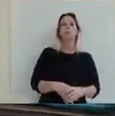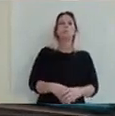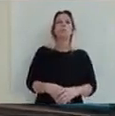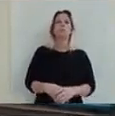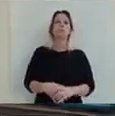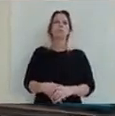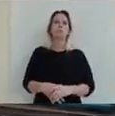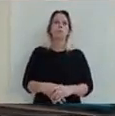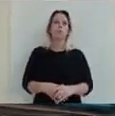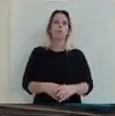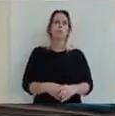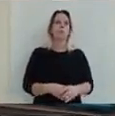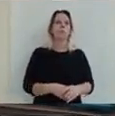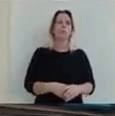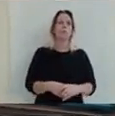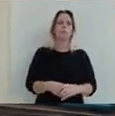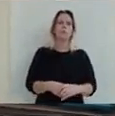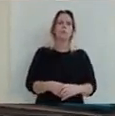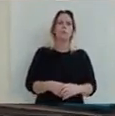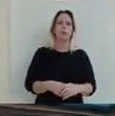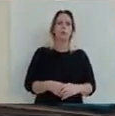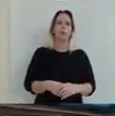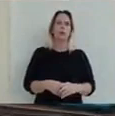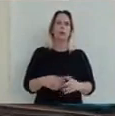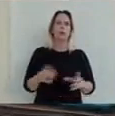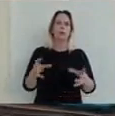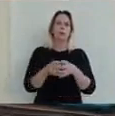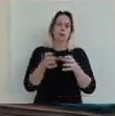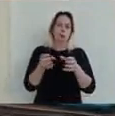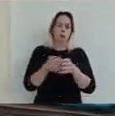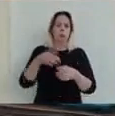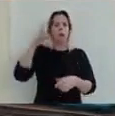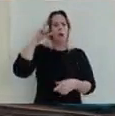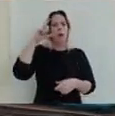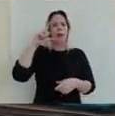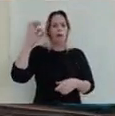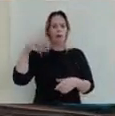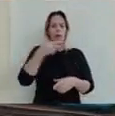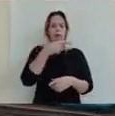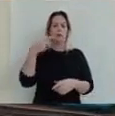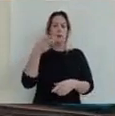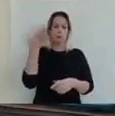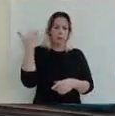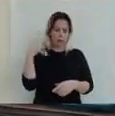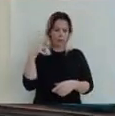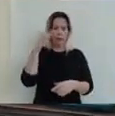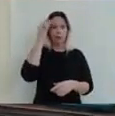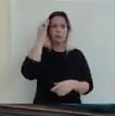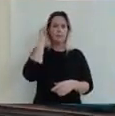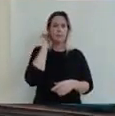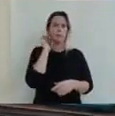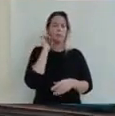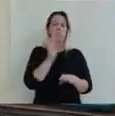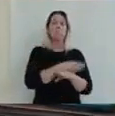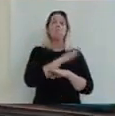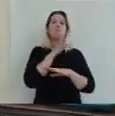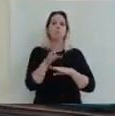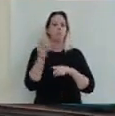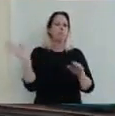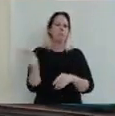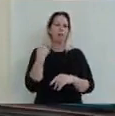la semana pasada, que hace 10 días más o menos, ¿no?, que nos acercamos a la planta potabilizadora y